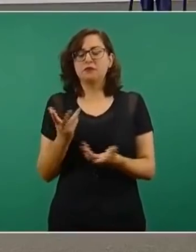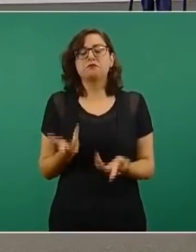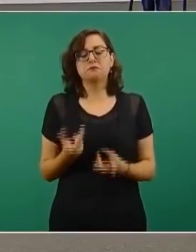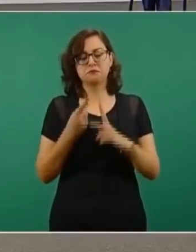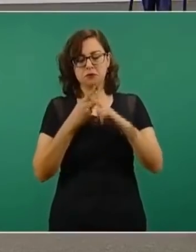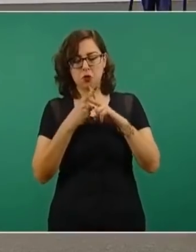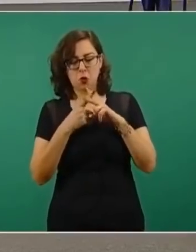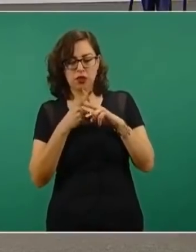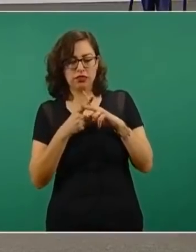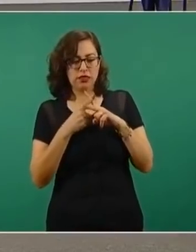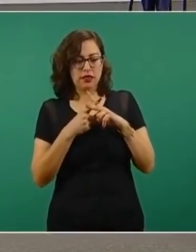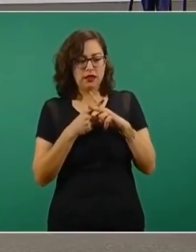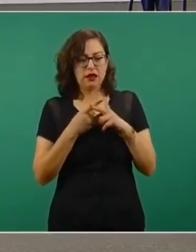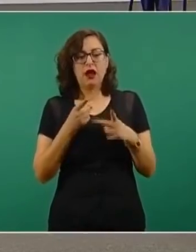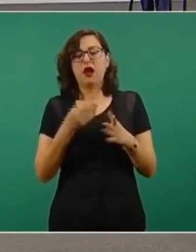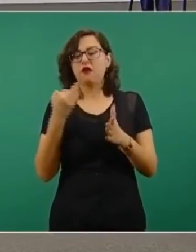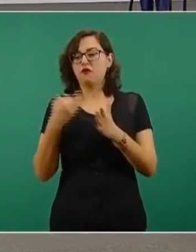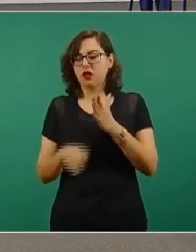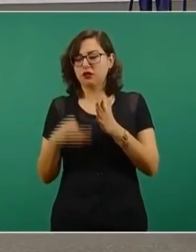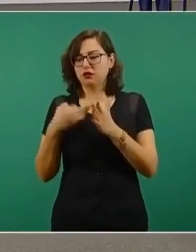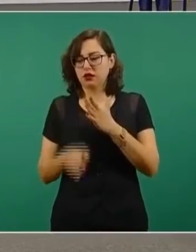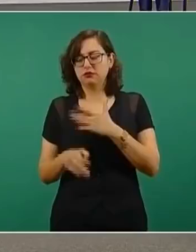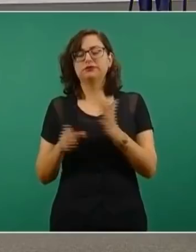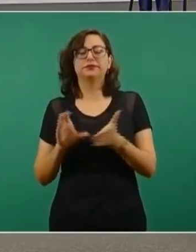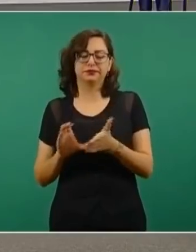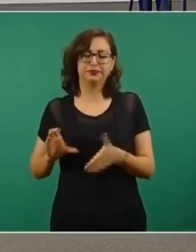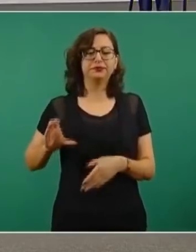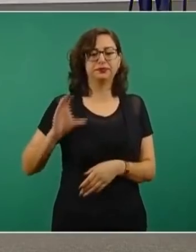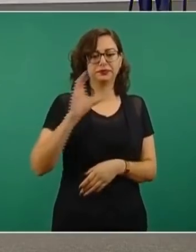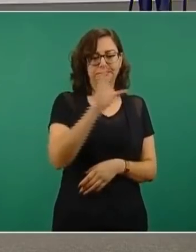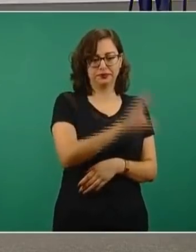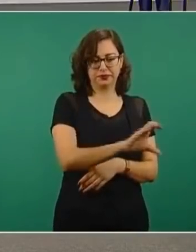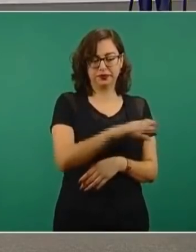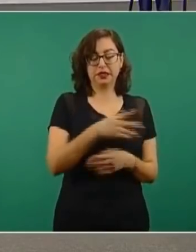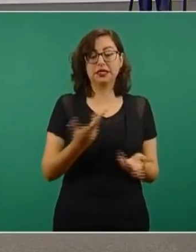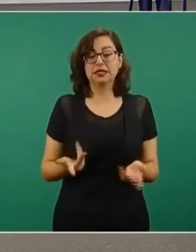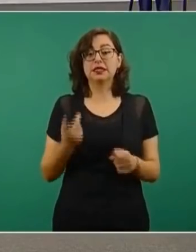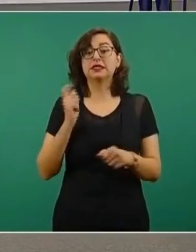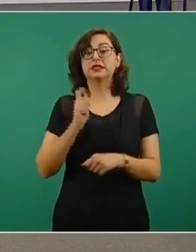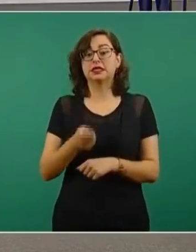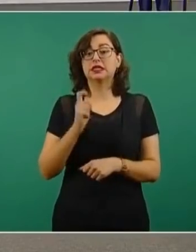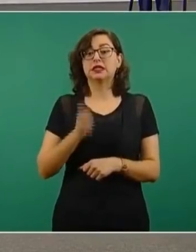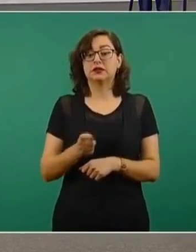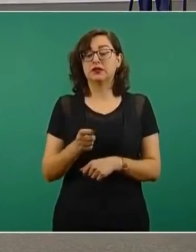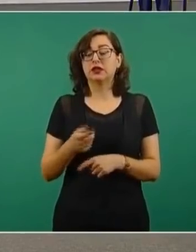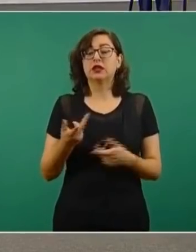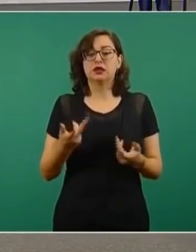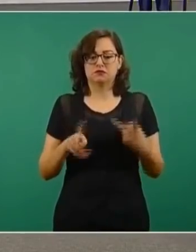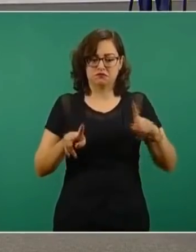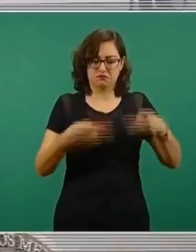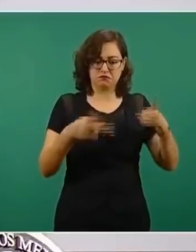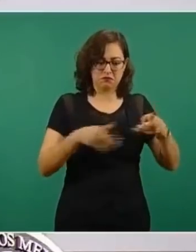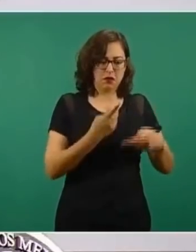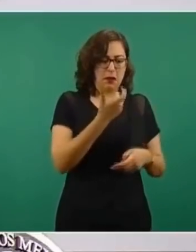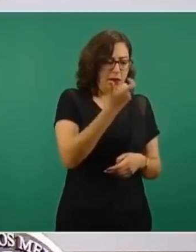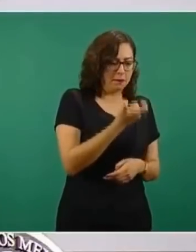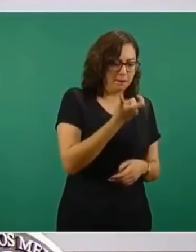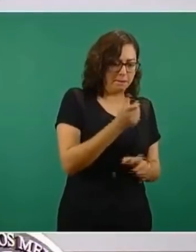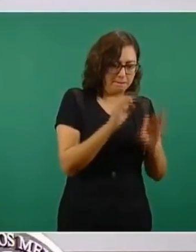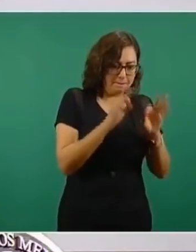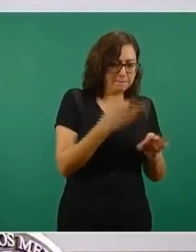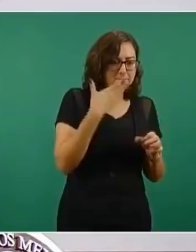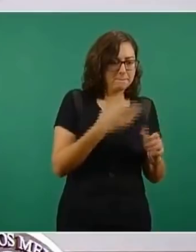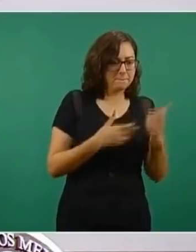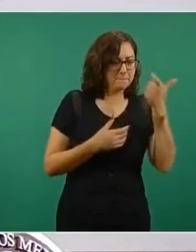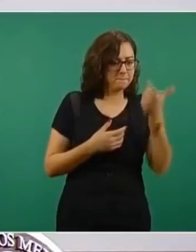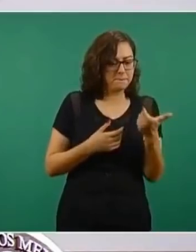corresponden a ello. Y ese diferencial es el costo que tiene la energía en el mercado contra el costo que se otorga a través de esa tarifa. Y ese diferencial,